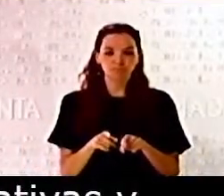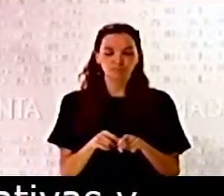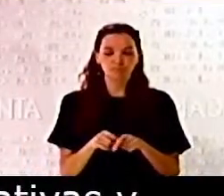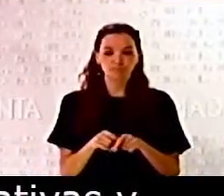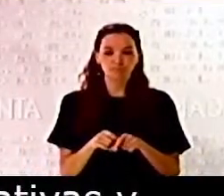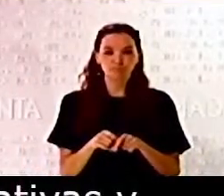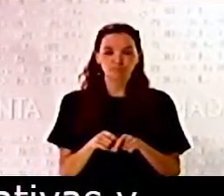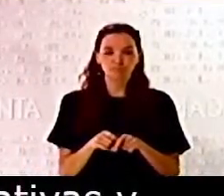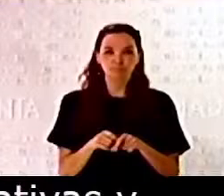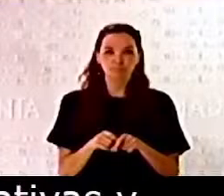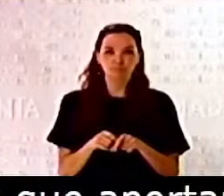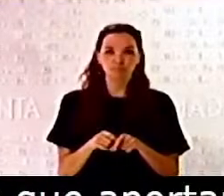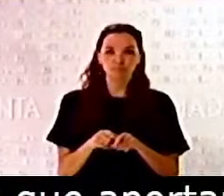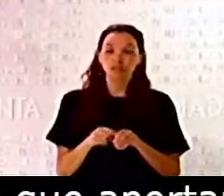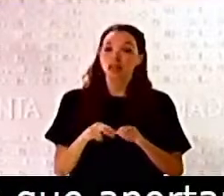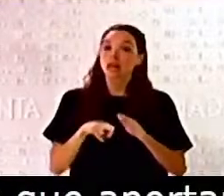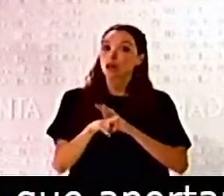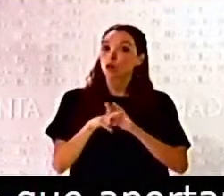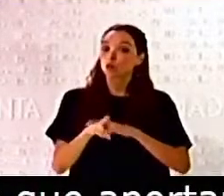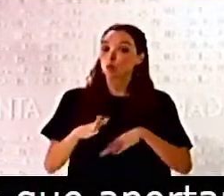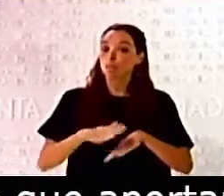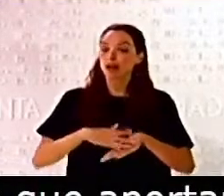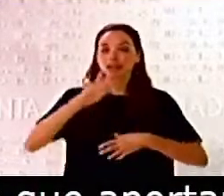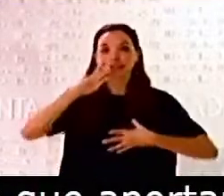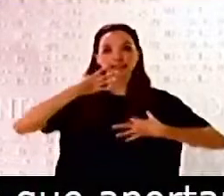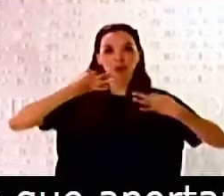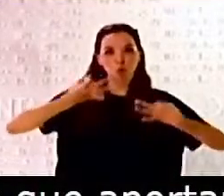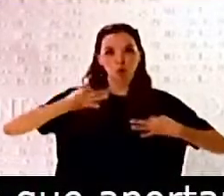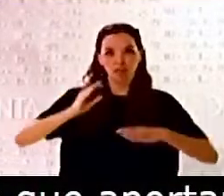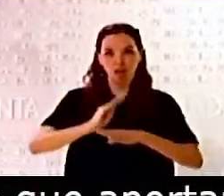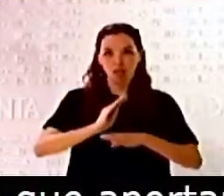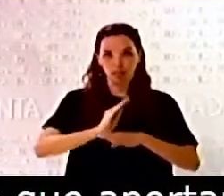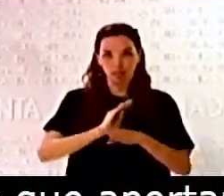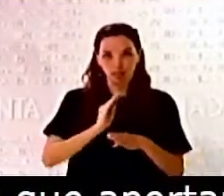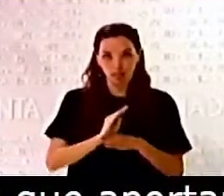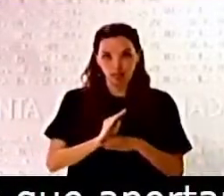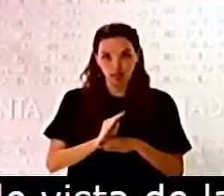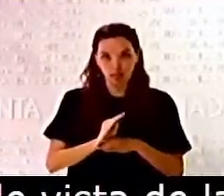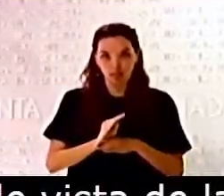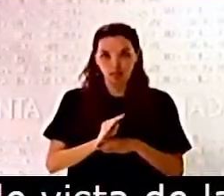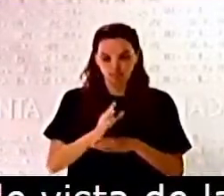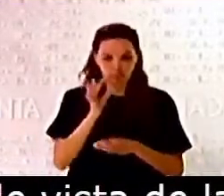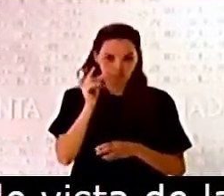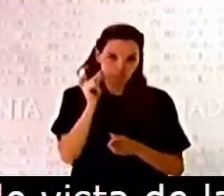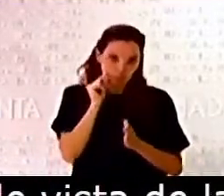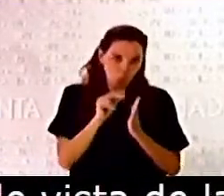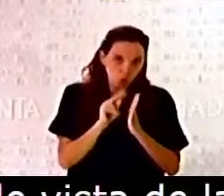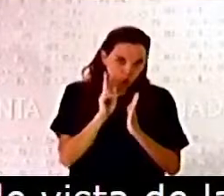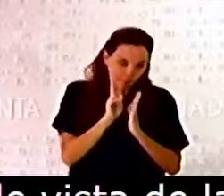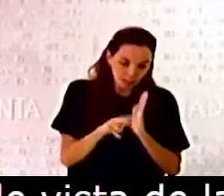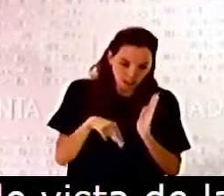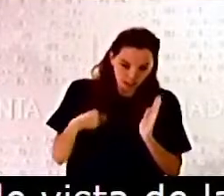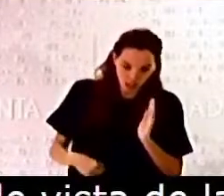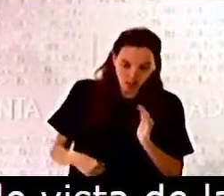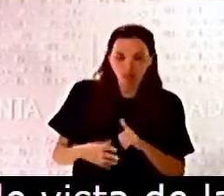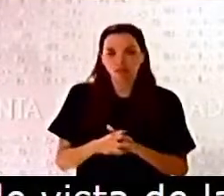de seguridad desde el punto de vista de la sanidad, de los riesgos desde el punto de vista de la